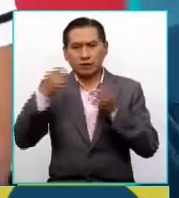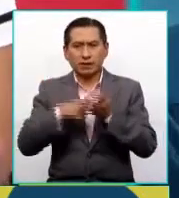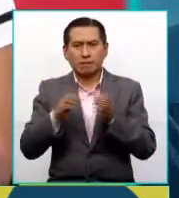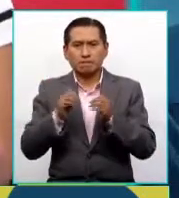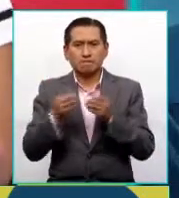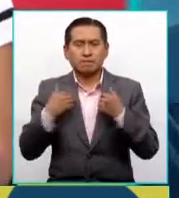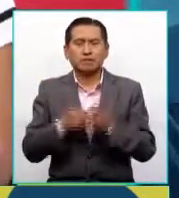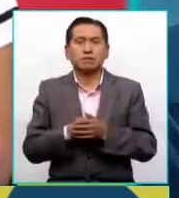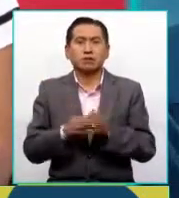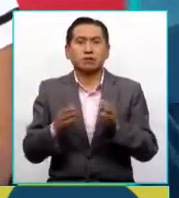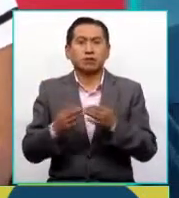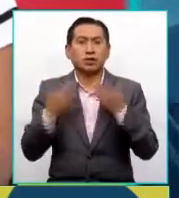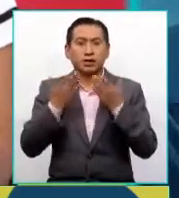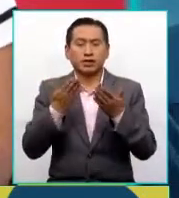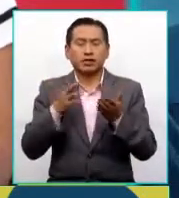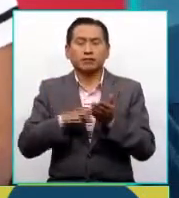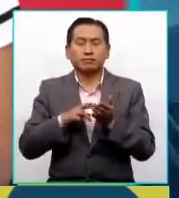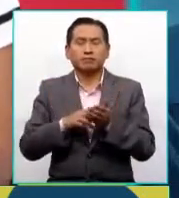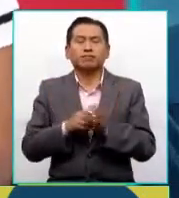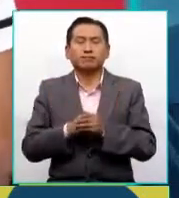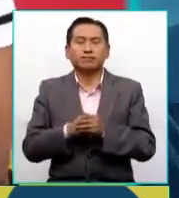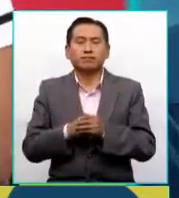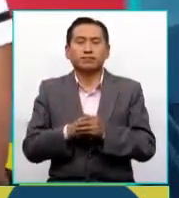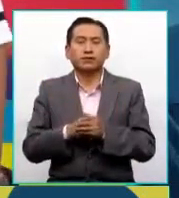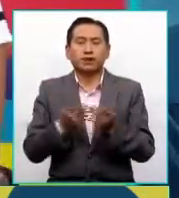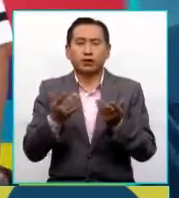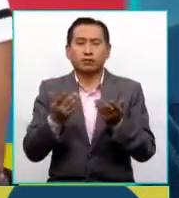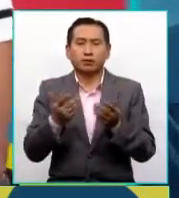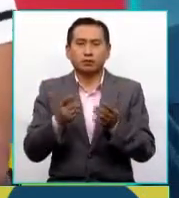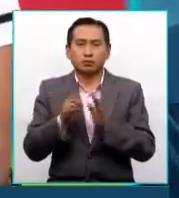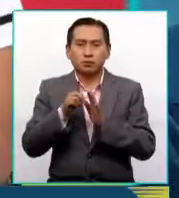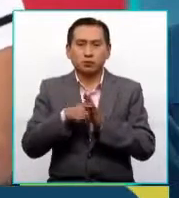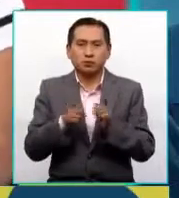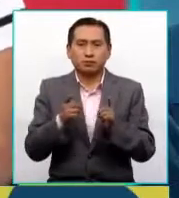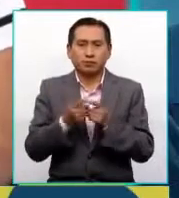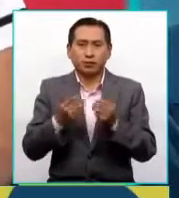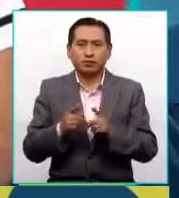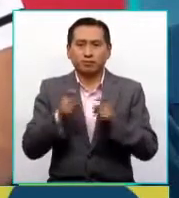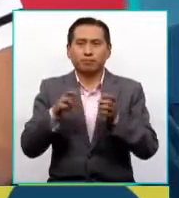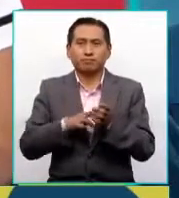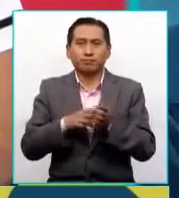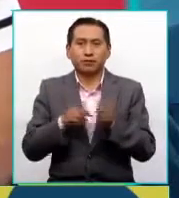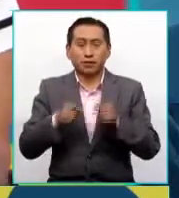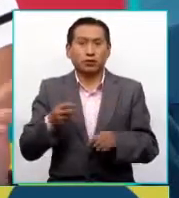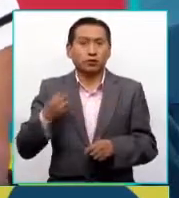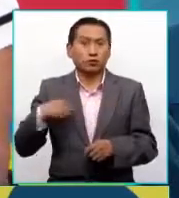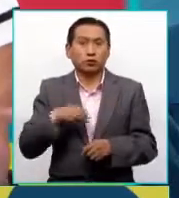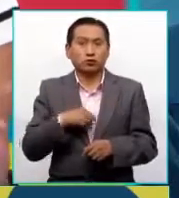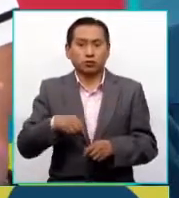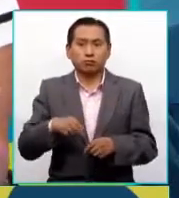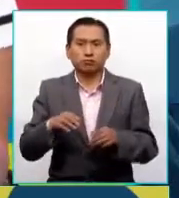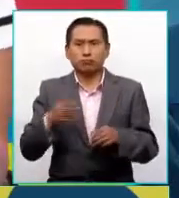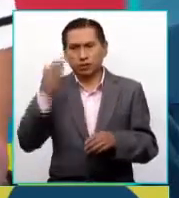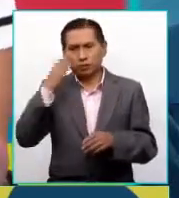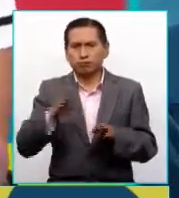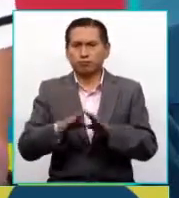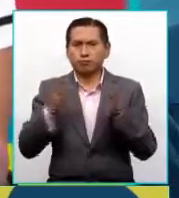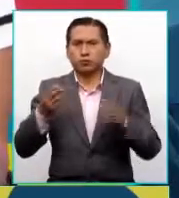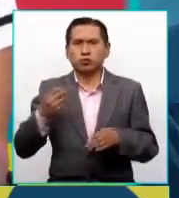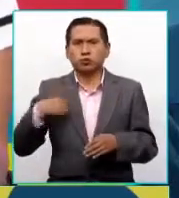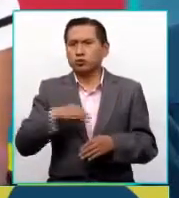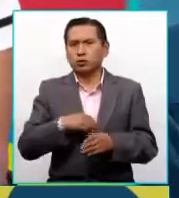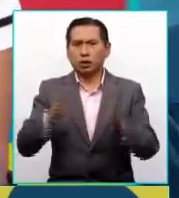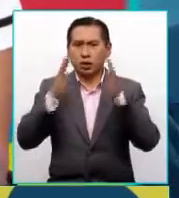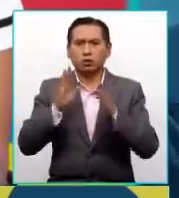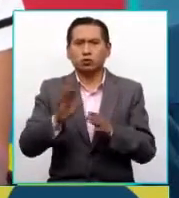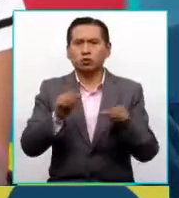gestando allí. Muchísimas gracias, Lucy, te agradezco un montón que nos hayas esperado unos minutos en la entrevista. Y desde acá, casa abierta, ya sabes, estaremos atentos a cada